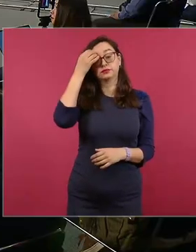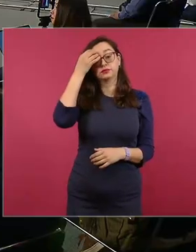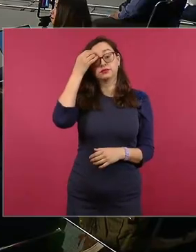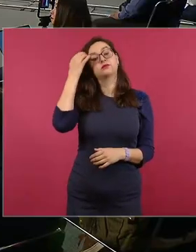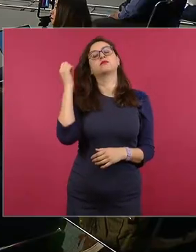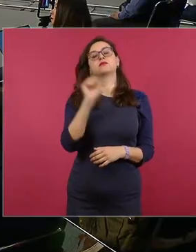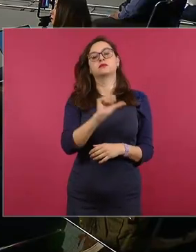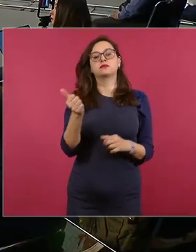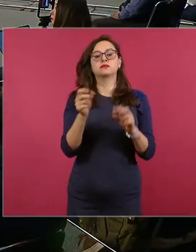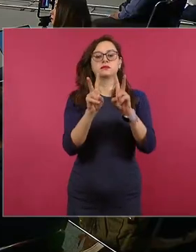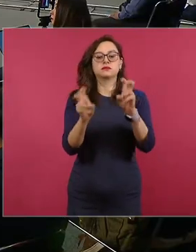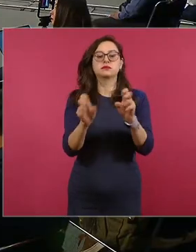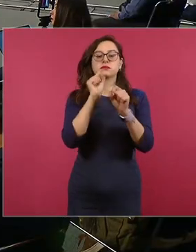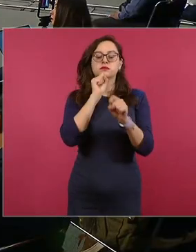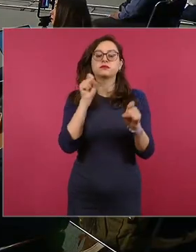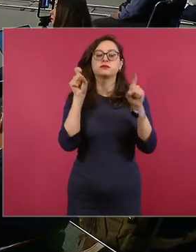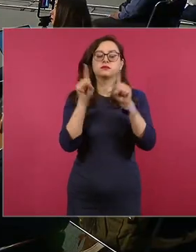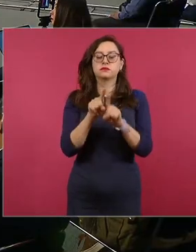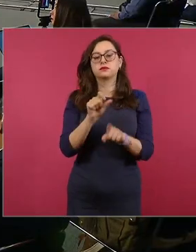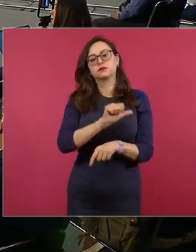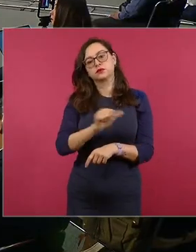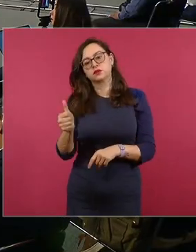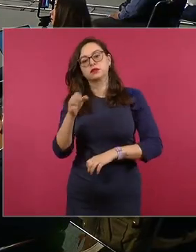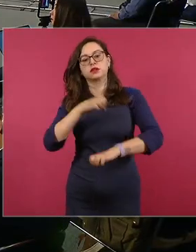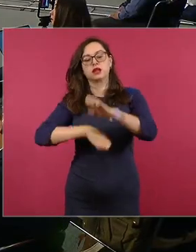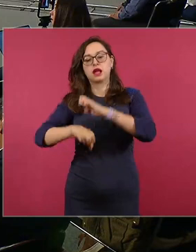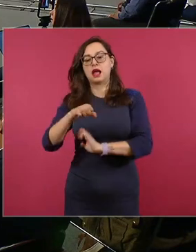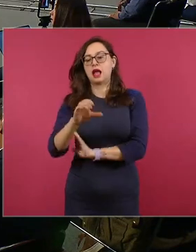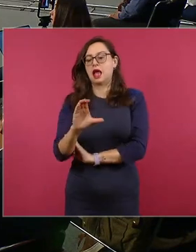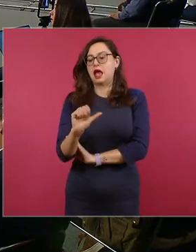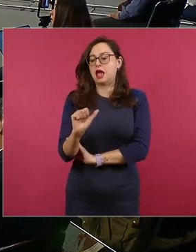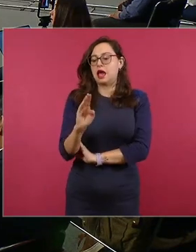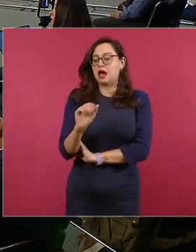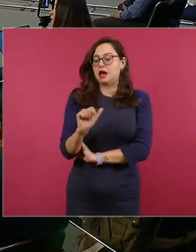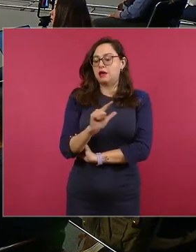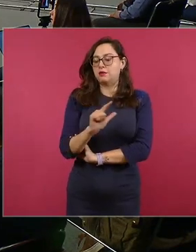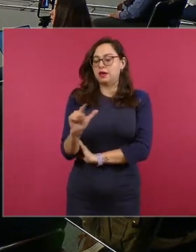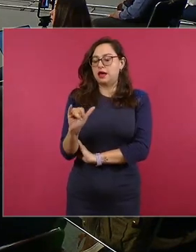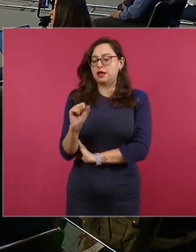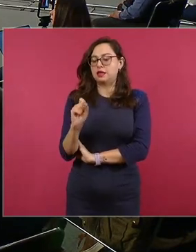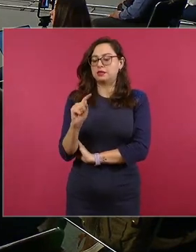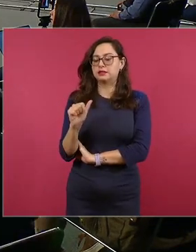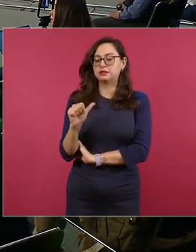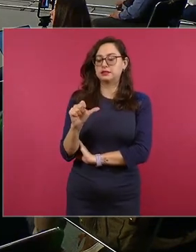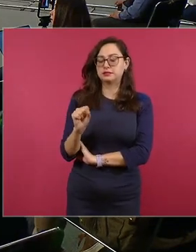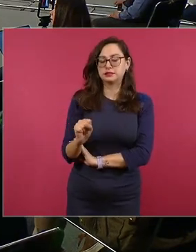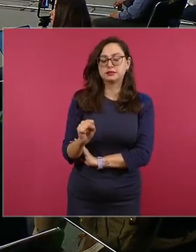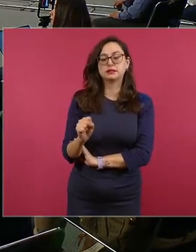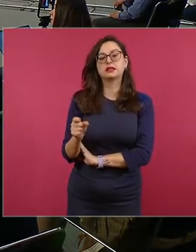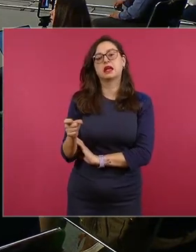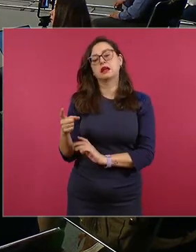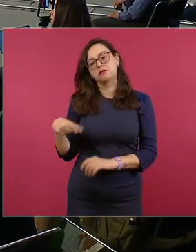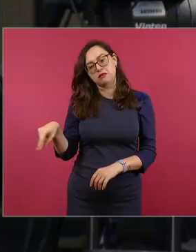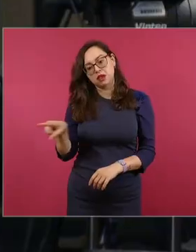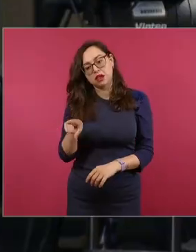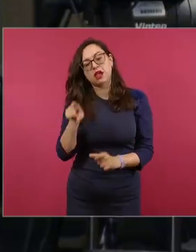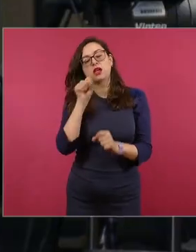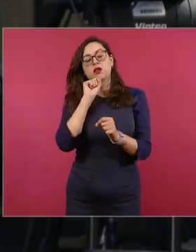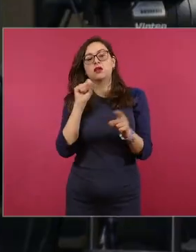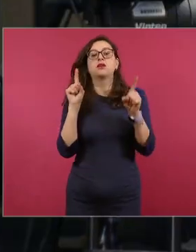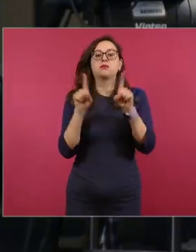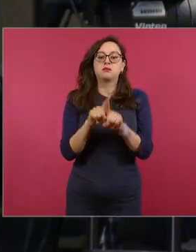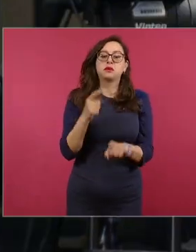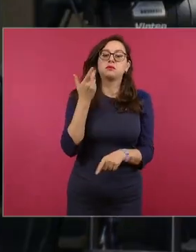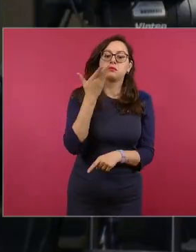de la industria hípica, los caballistas, quienes pues han estado pidiendo también apoyo